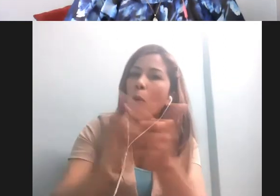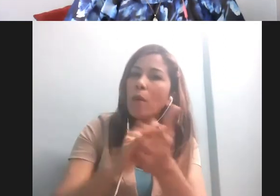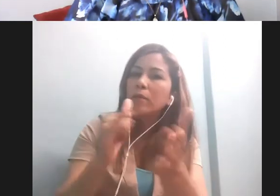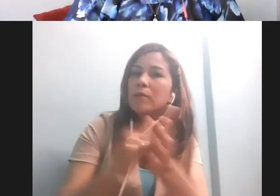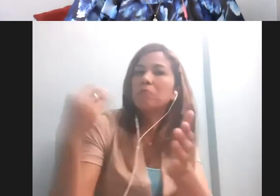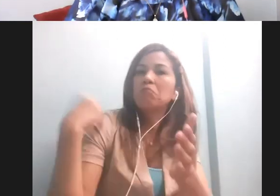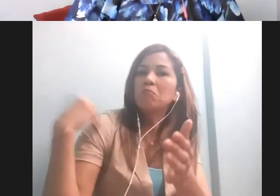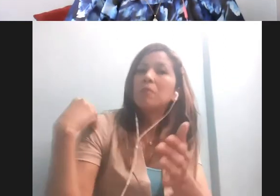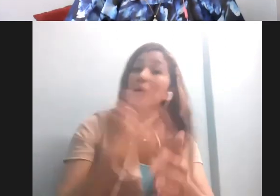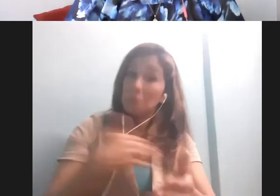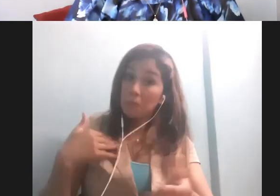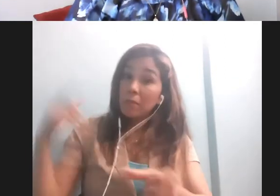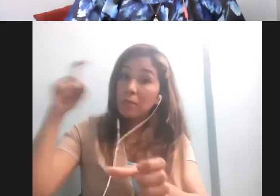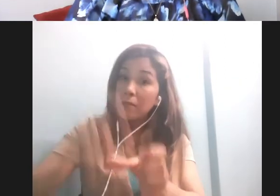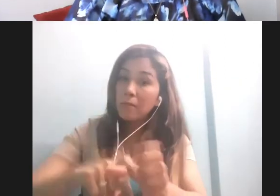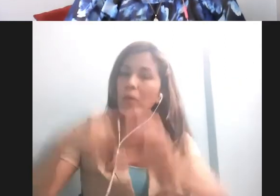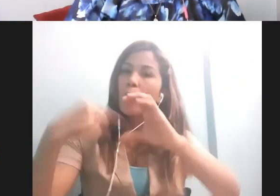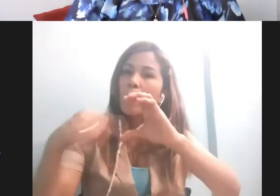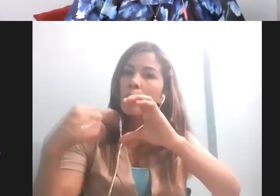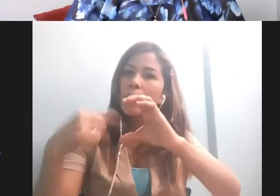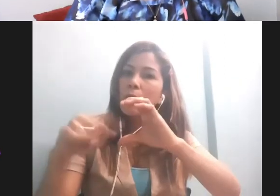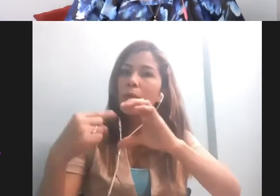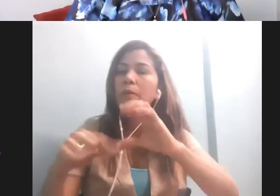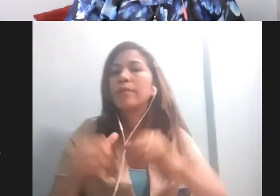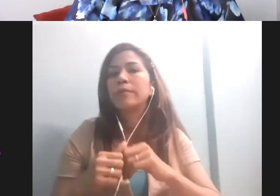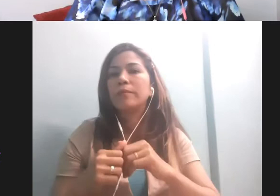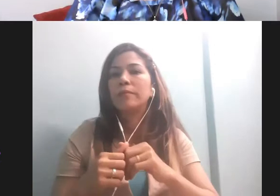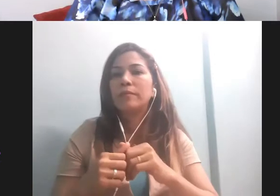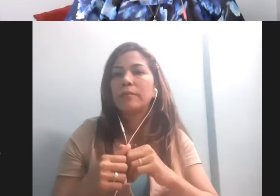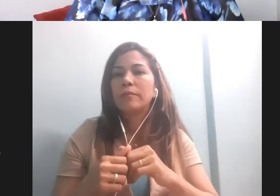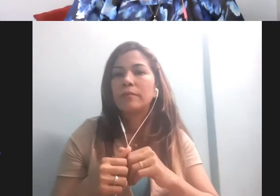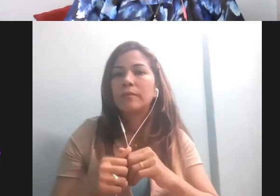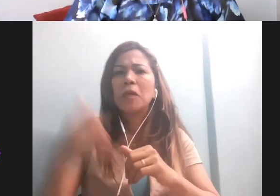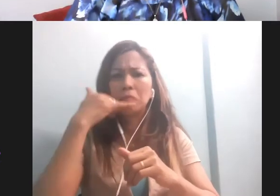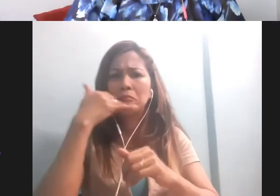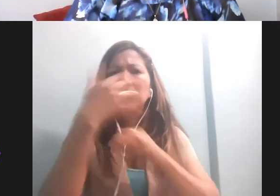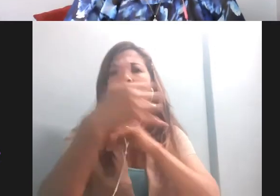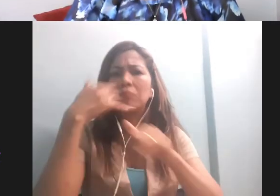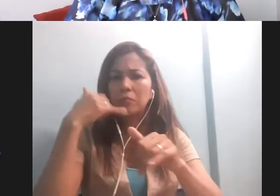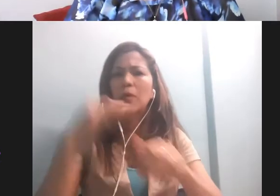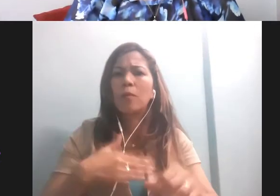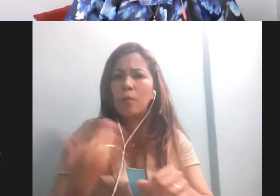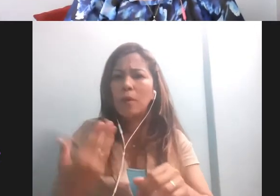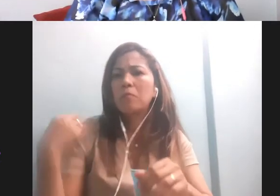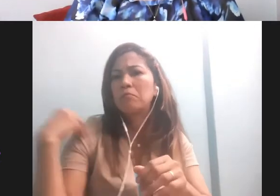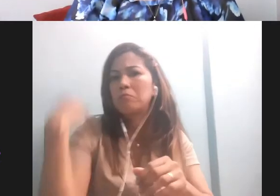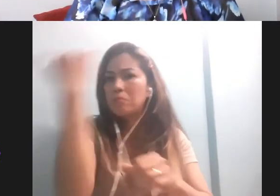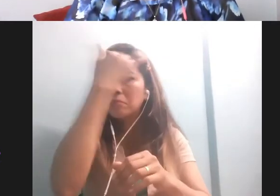correo electrónico o por cualquier red social, e incluso por teléfono podrían comunicarse con nosotros y